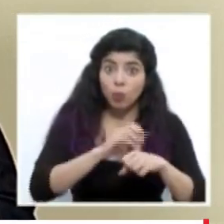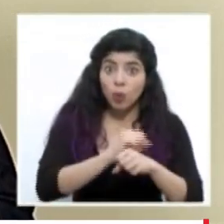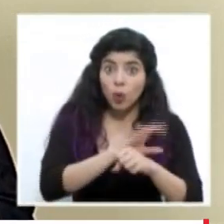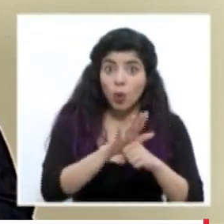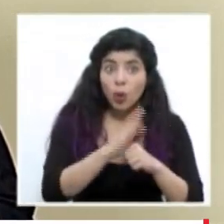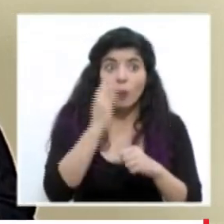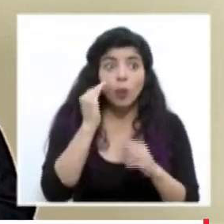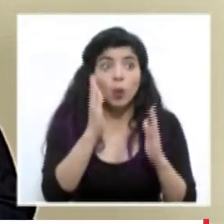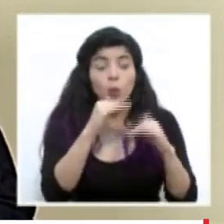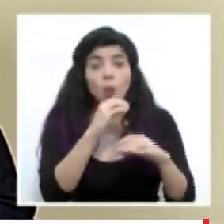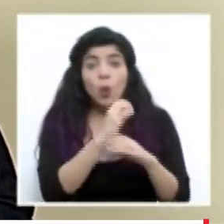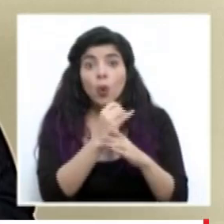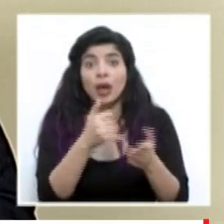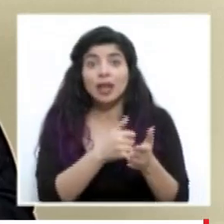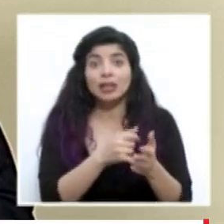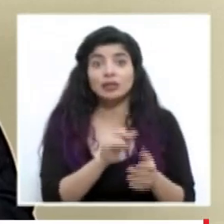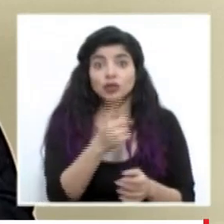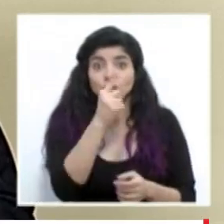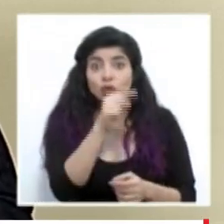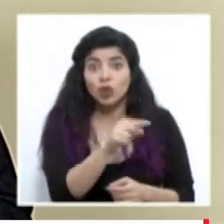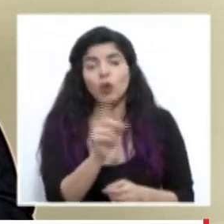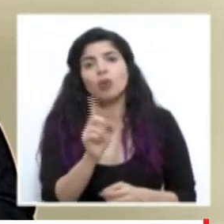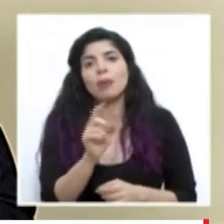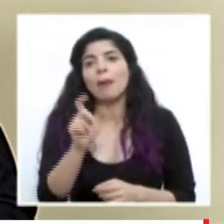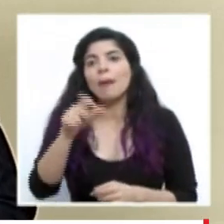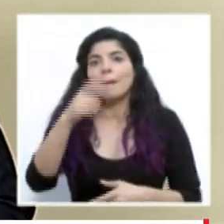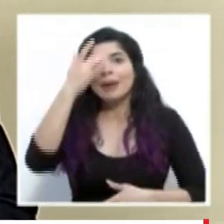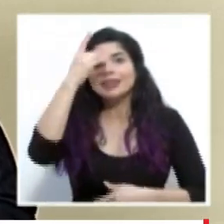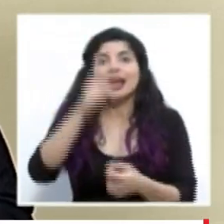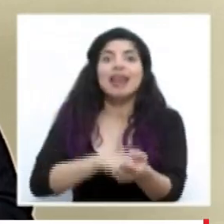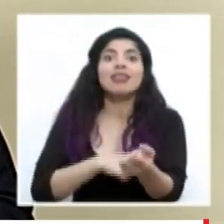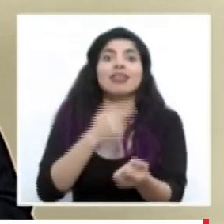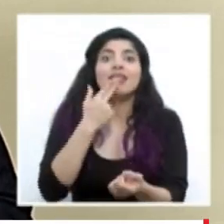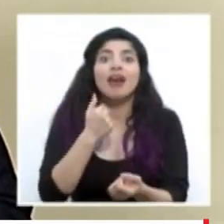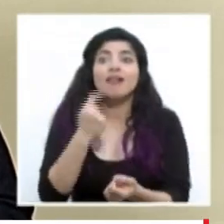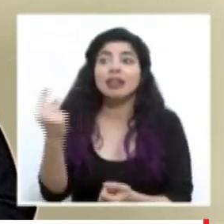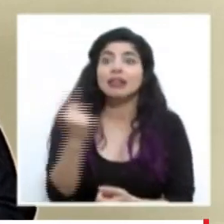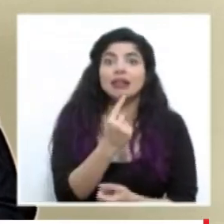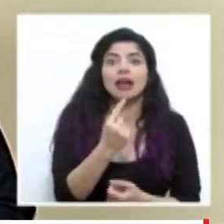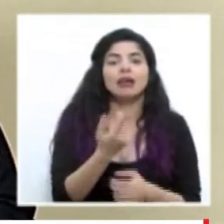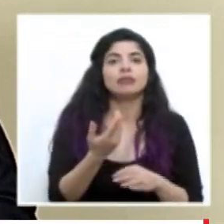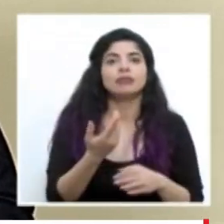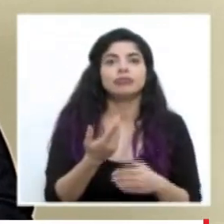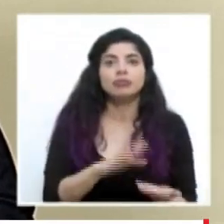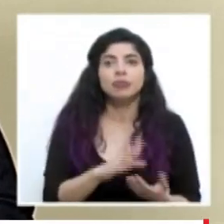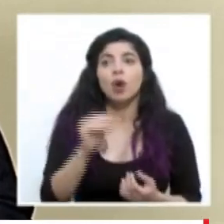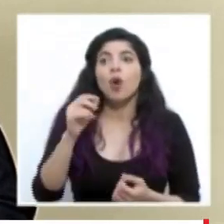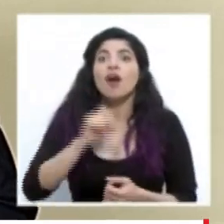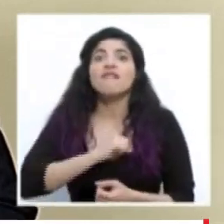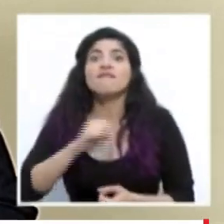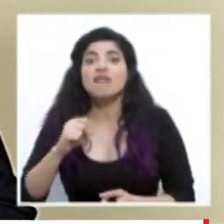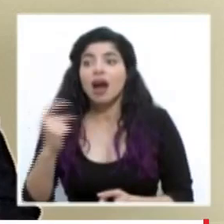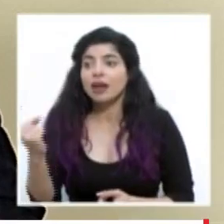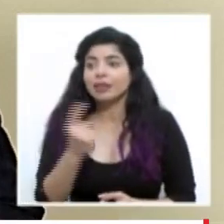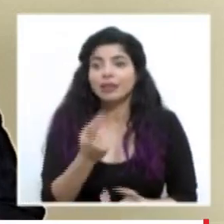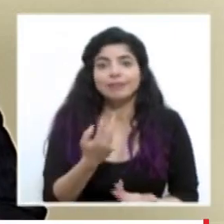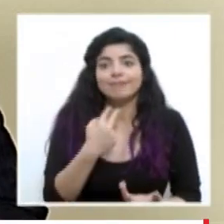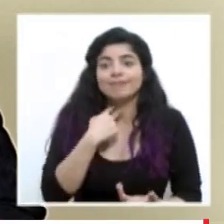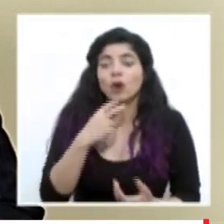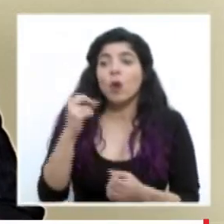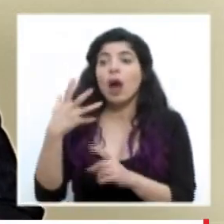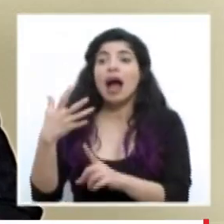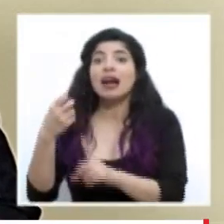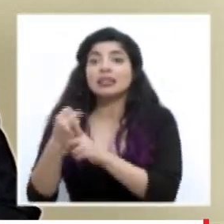tener una unidad de cuidados intensivos, es que se muere un paciente diabético descompensado, un infartado masivo, una persona con un accidente